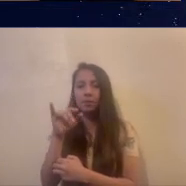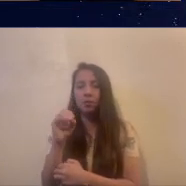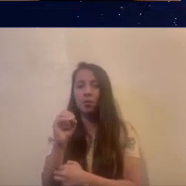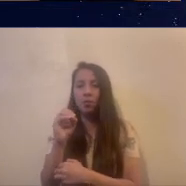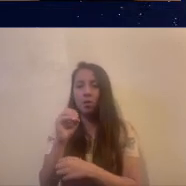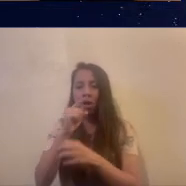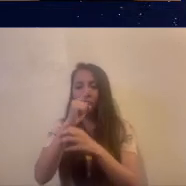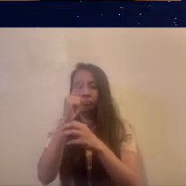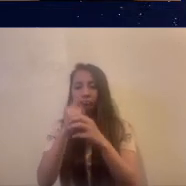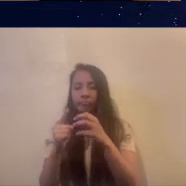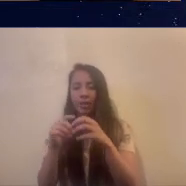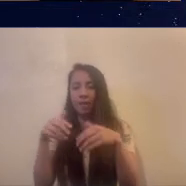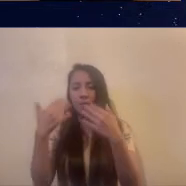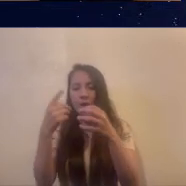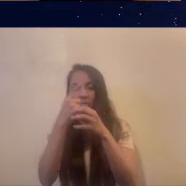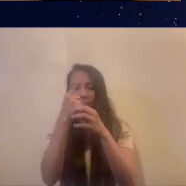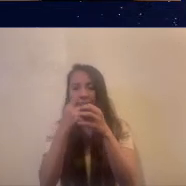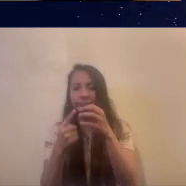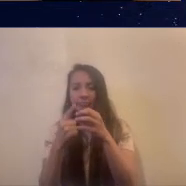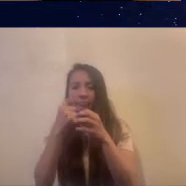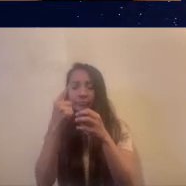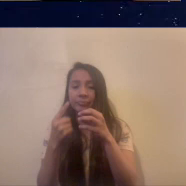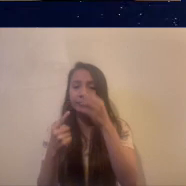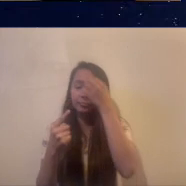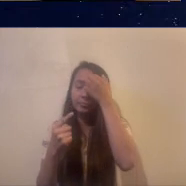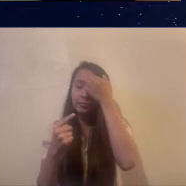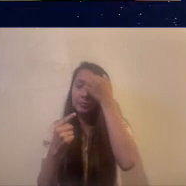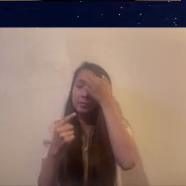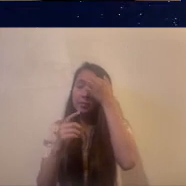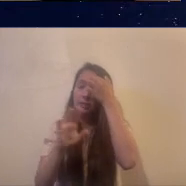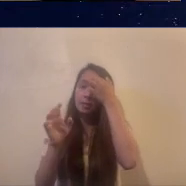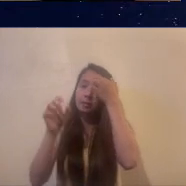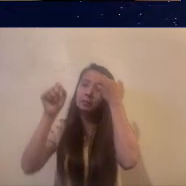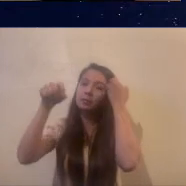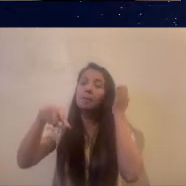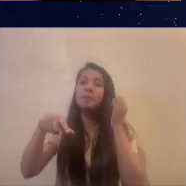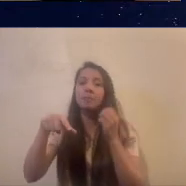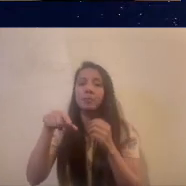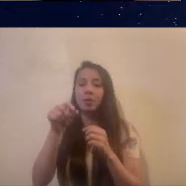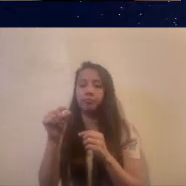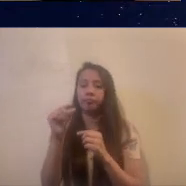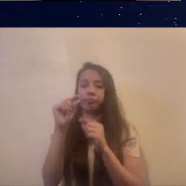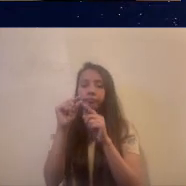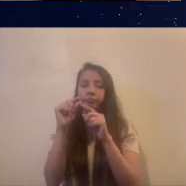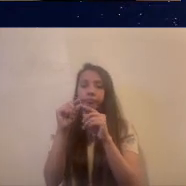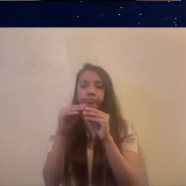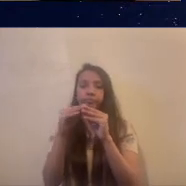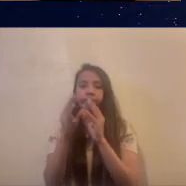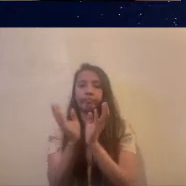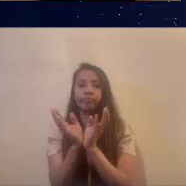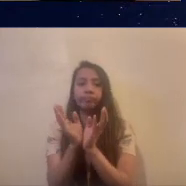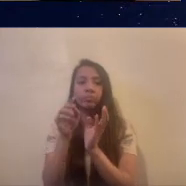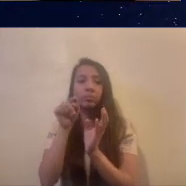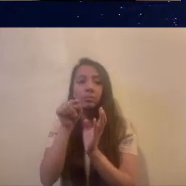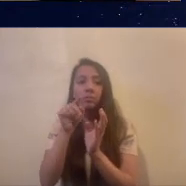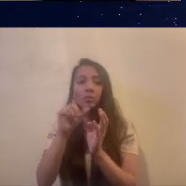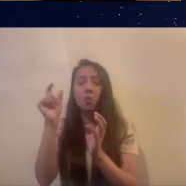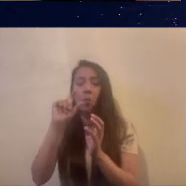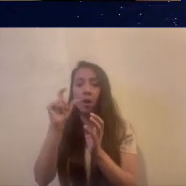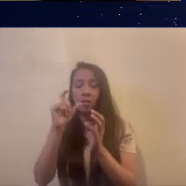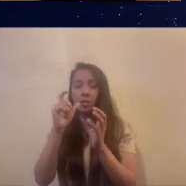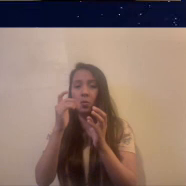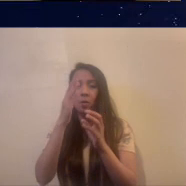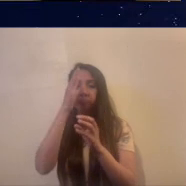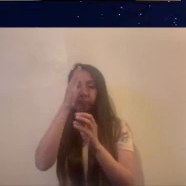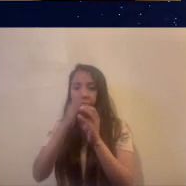agrieta esta membrana externa del fruto y se expone la semilla en sí misma. Y al realizar los